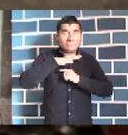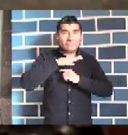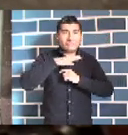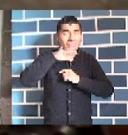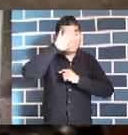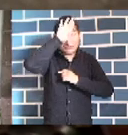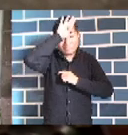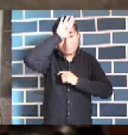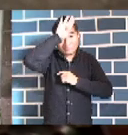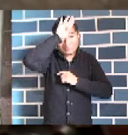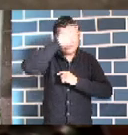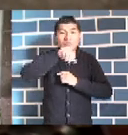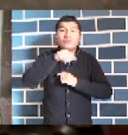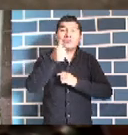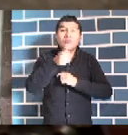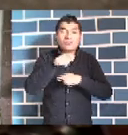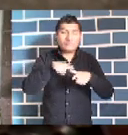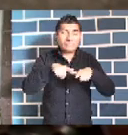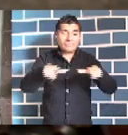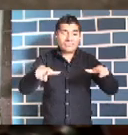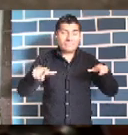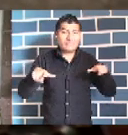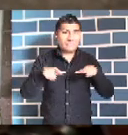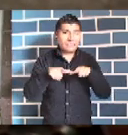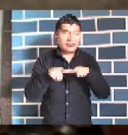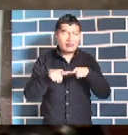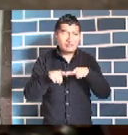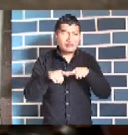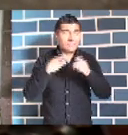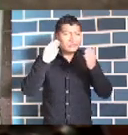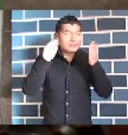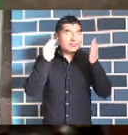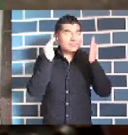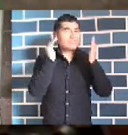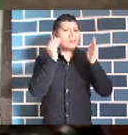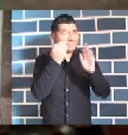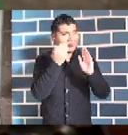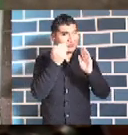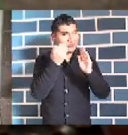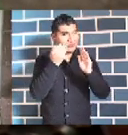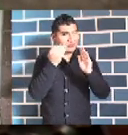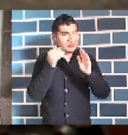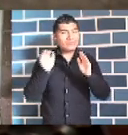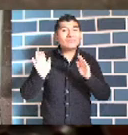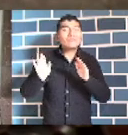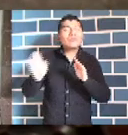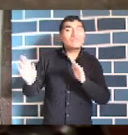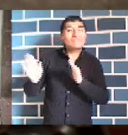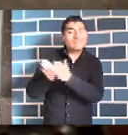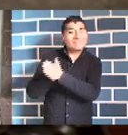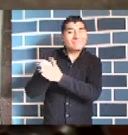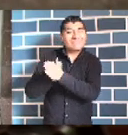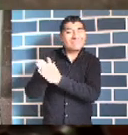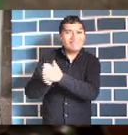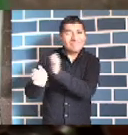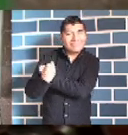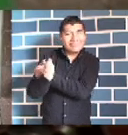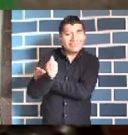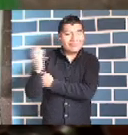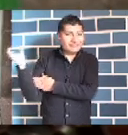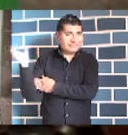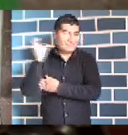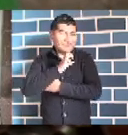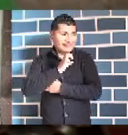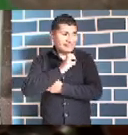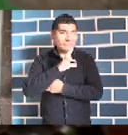y otros lugares pareciera que se imponen los oscuros intereses pero no el